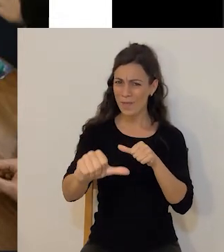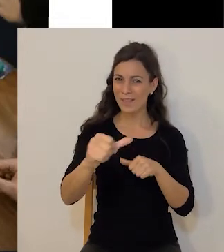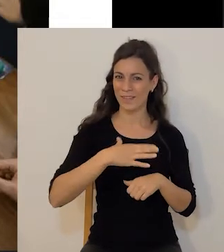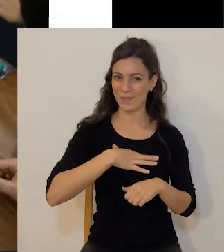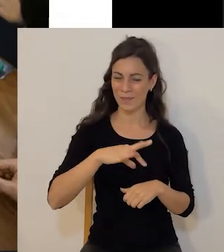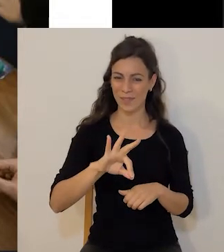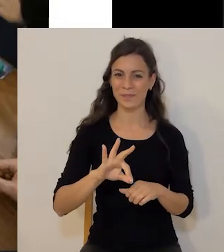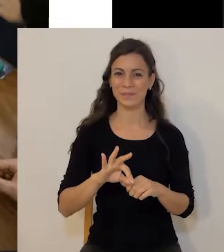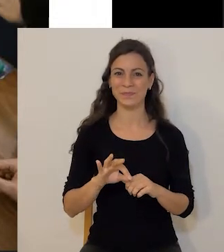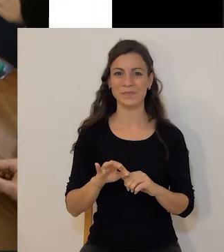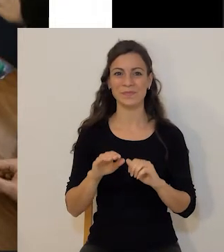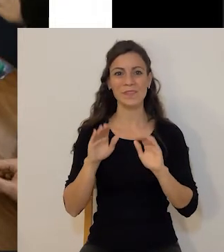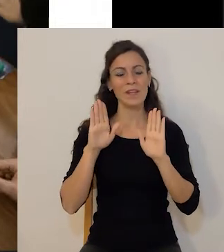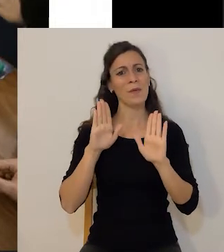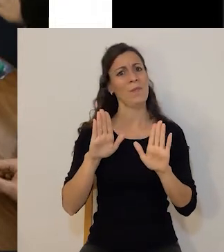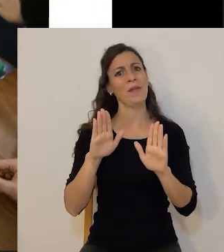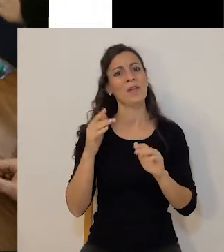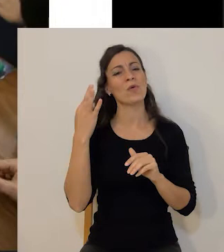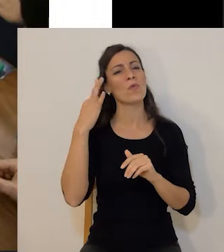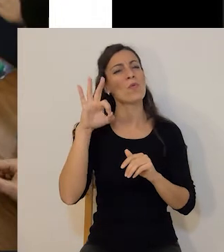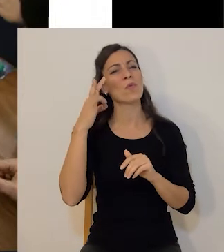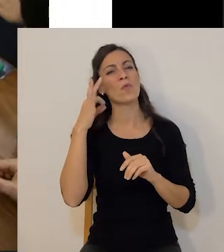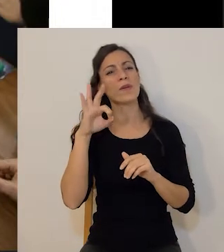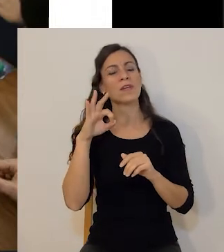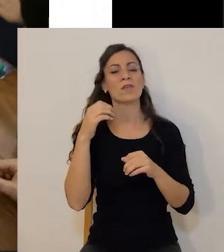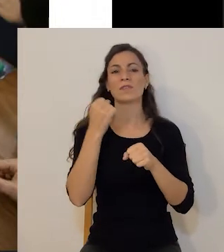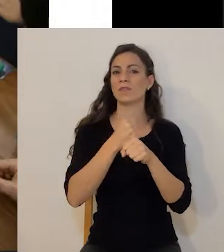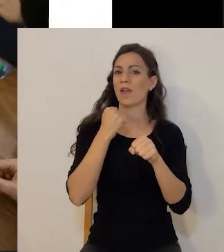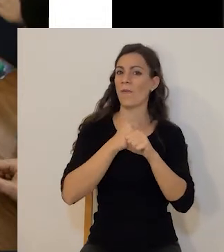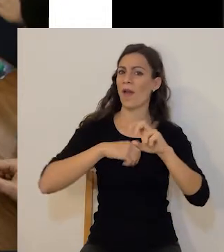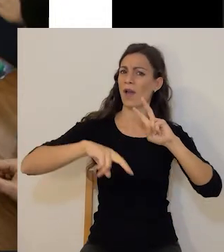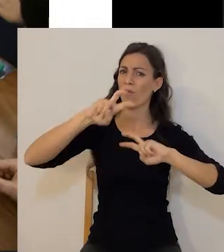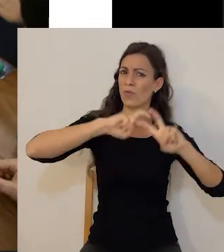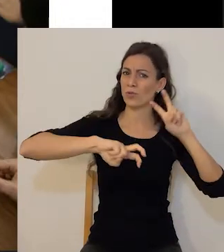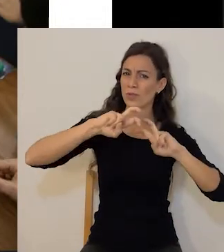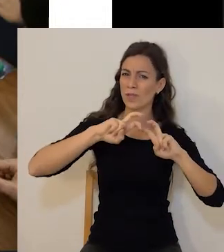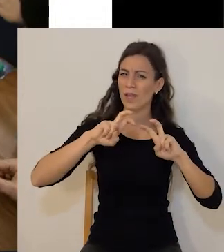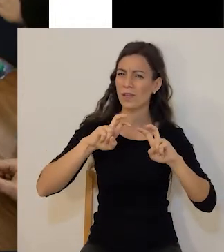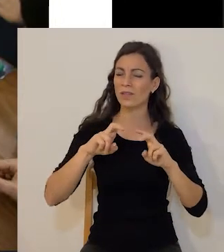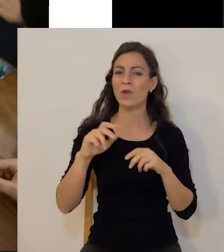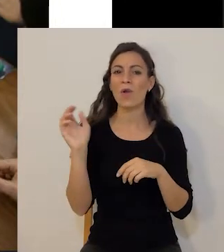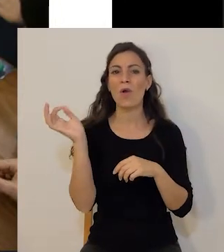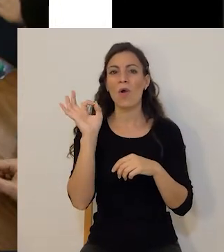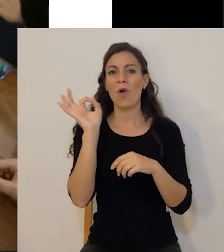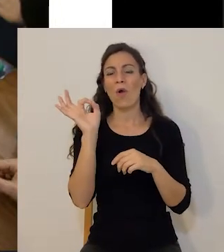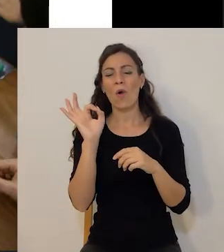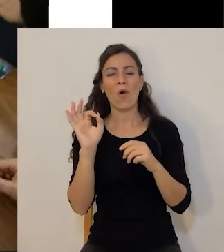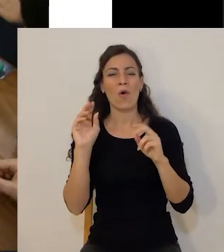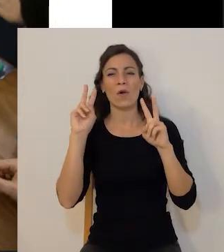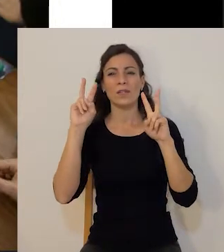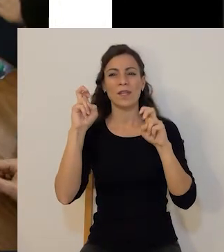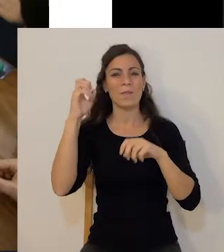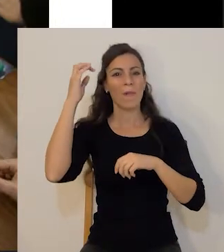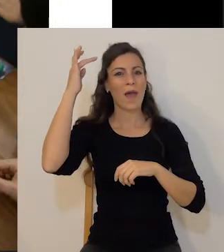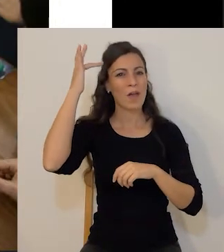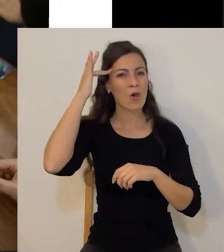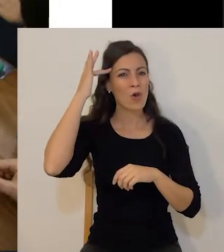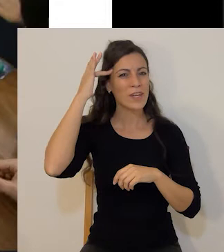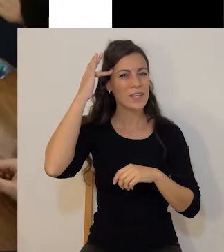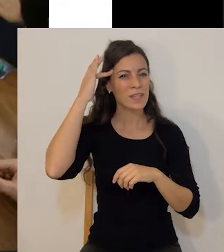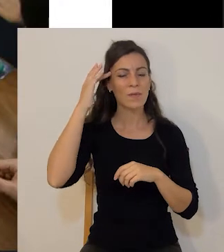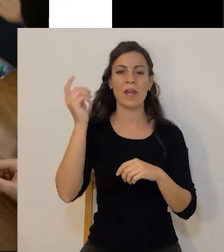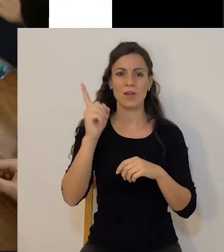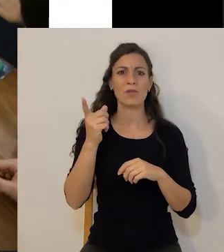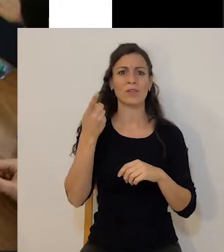desde solamente buscando el trabajo, la competencia cognitiva, sino también buscando la resiliencia,